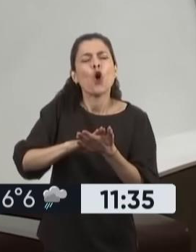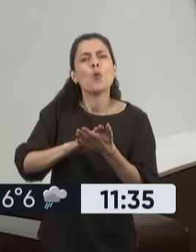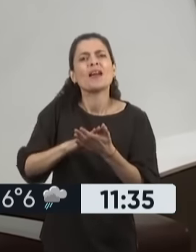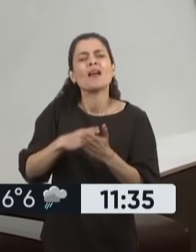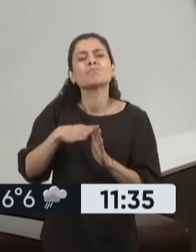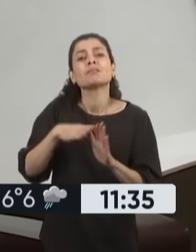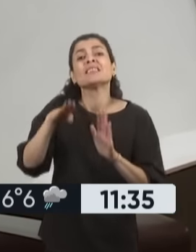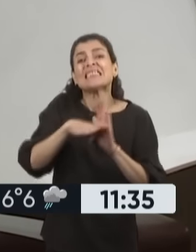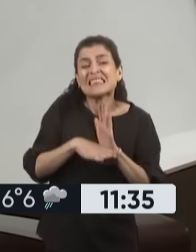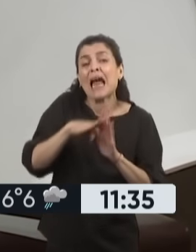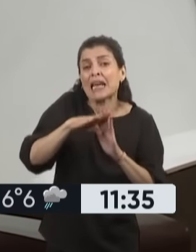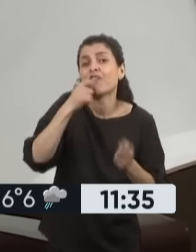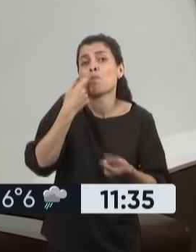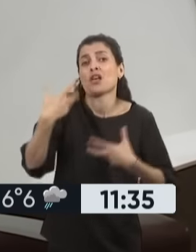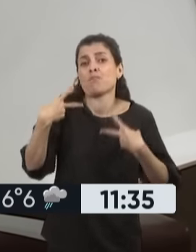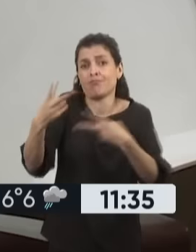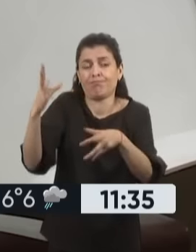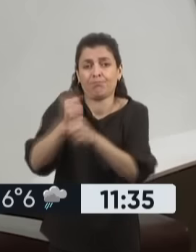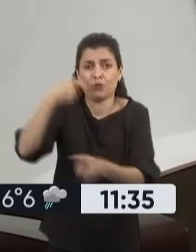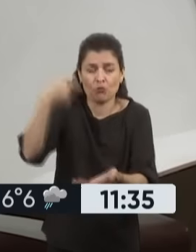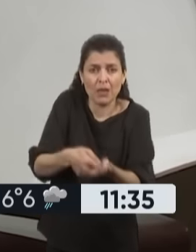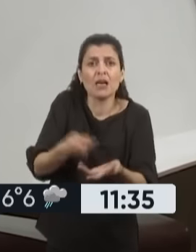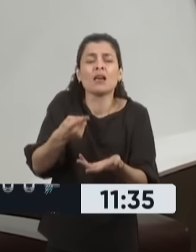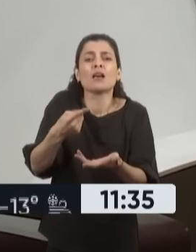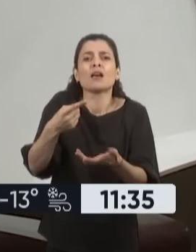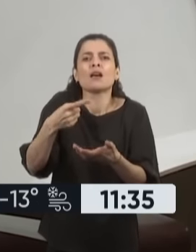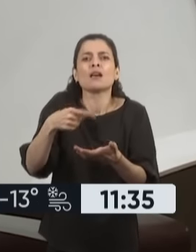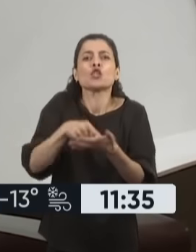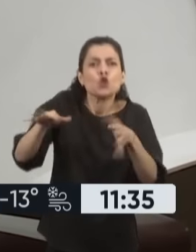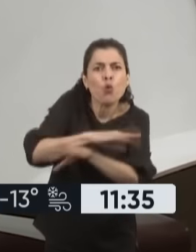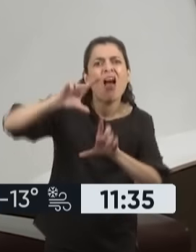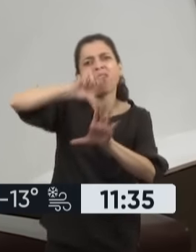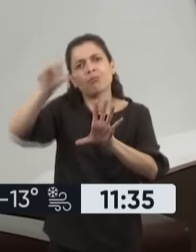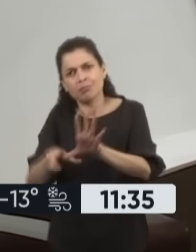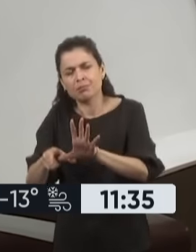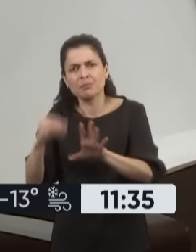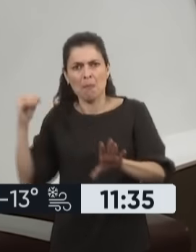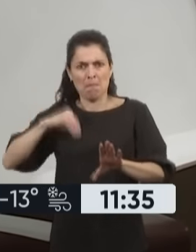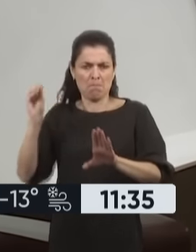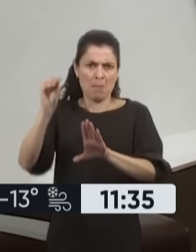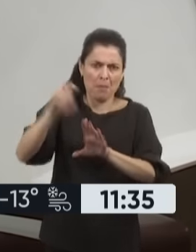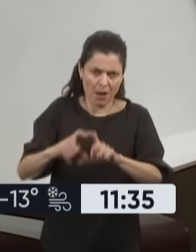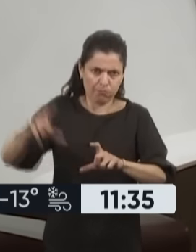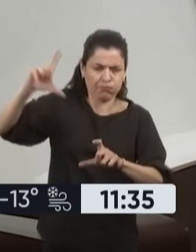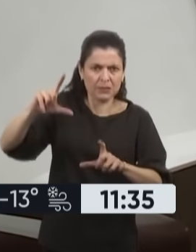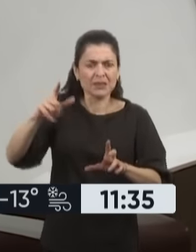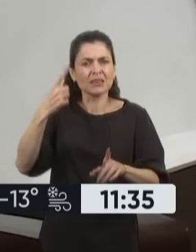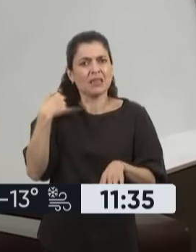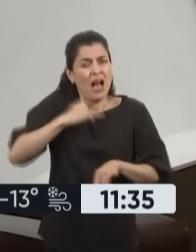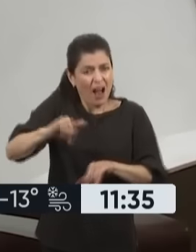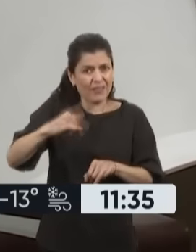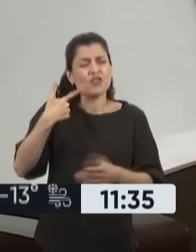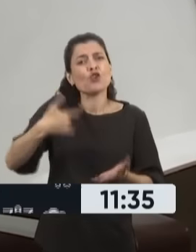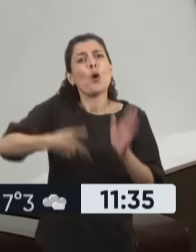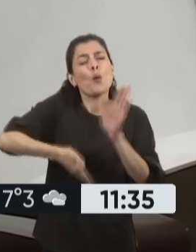estas tarifas por ejemplo en el área metropolitana Buenos Aires eh Qué puede esperarse en ese sentido sobre todo porque hay una medida de fuerza en principio